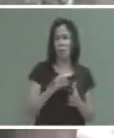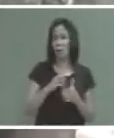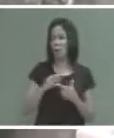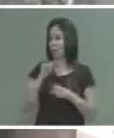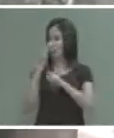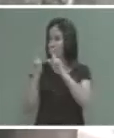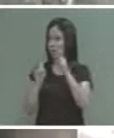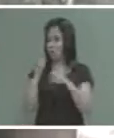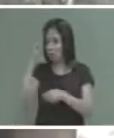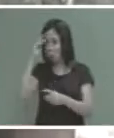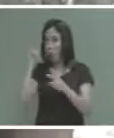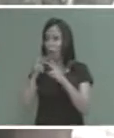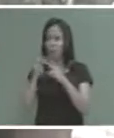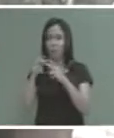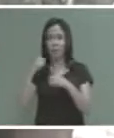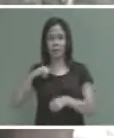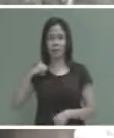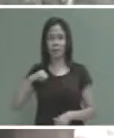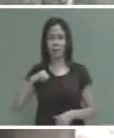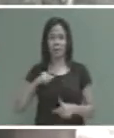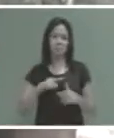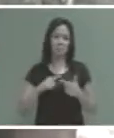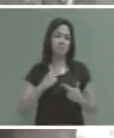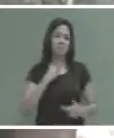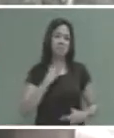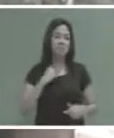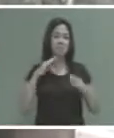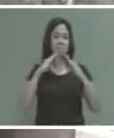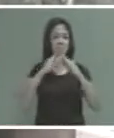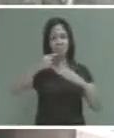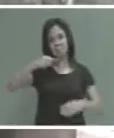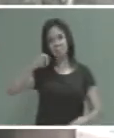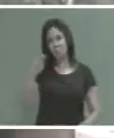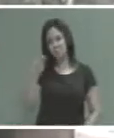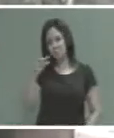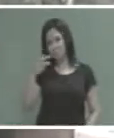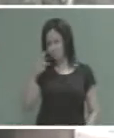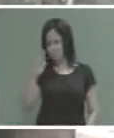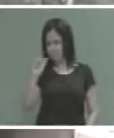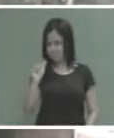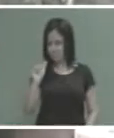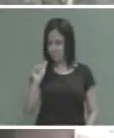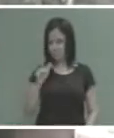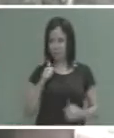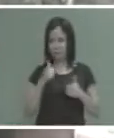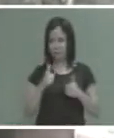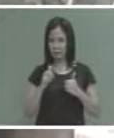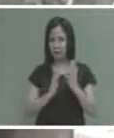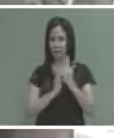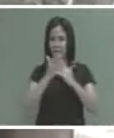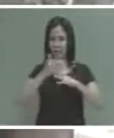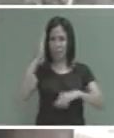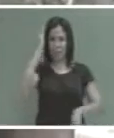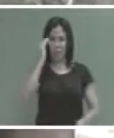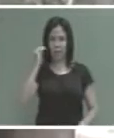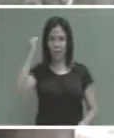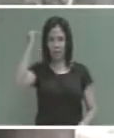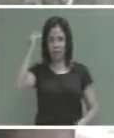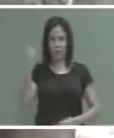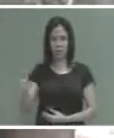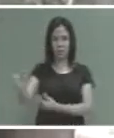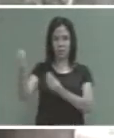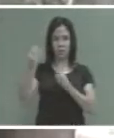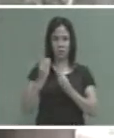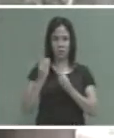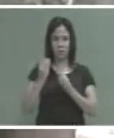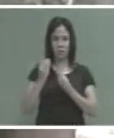en cuanto a su conocimiento del arte. Encontramos la Casa Góngora, una casa espectacular. A través de la alcaldía, nos ofrecieron el espacio